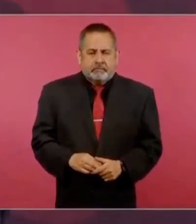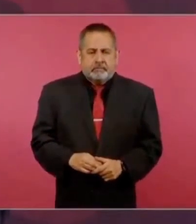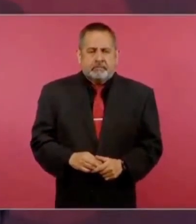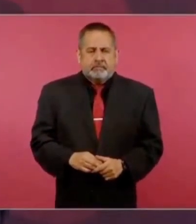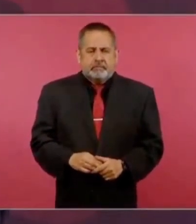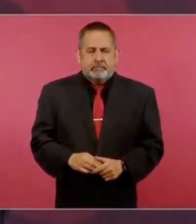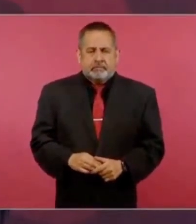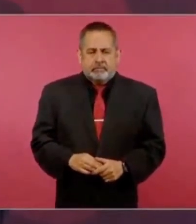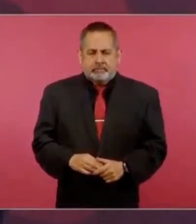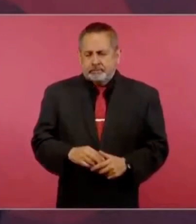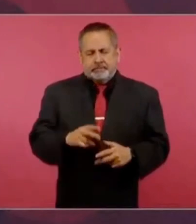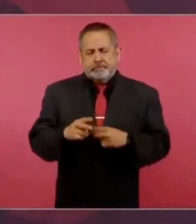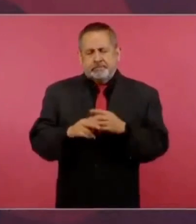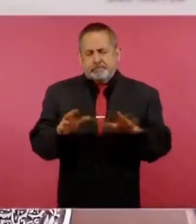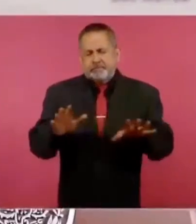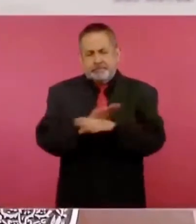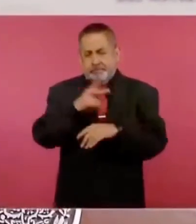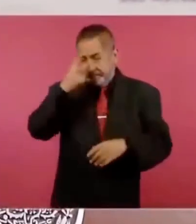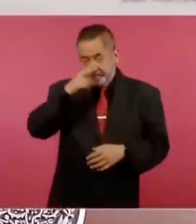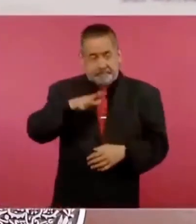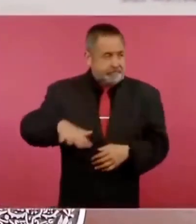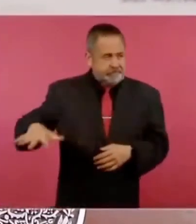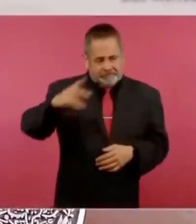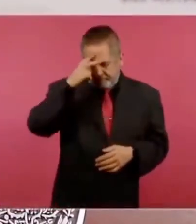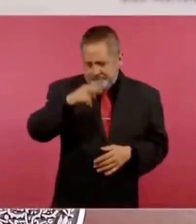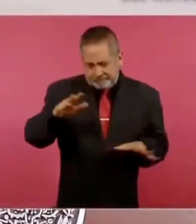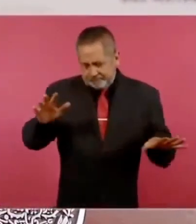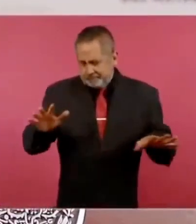han cambiado mucho las cosas en México,